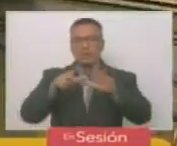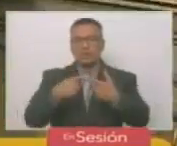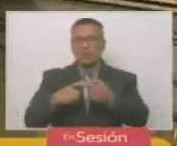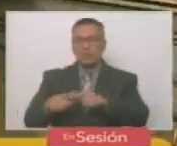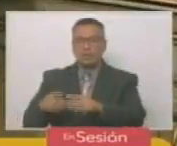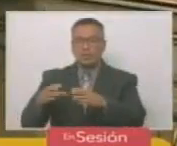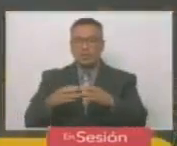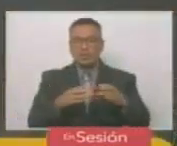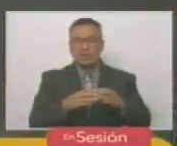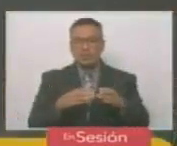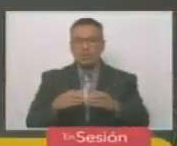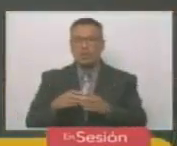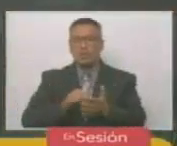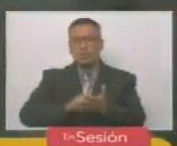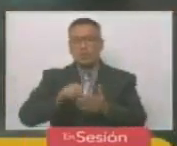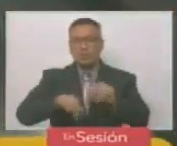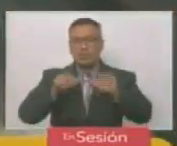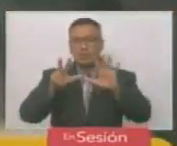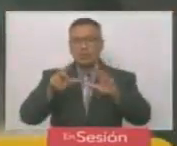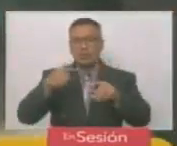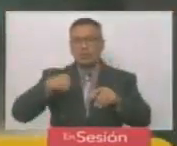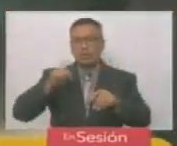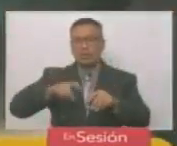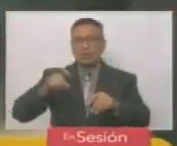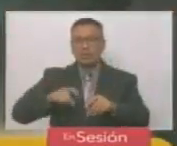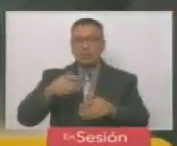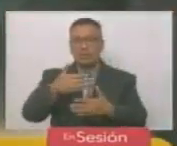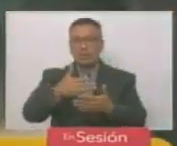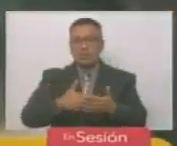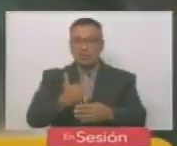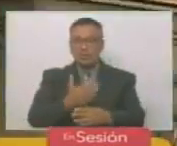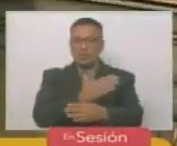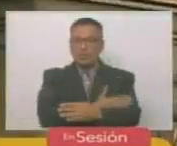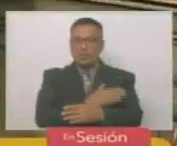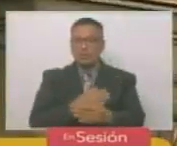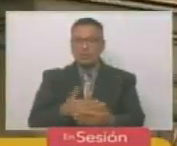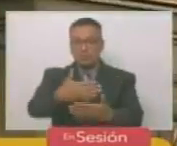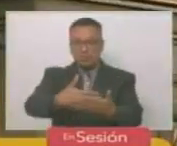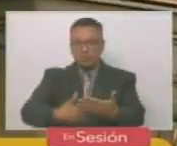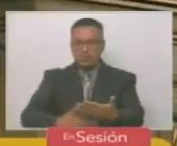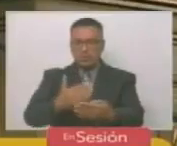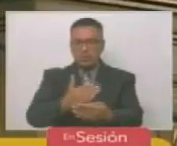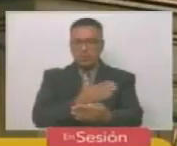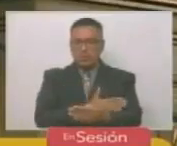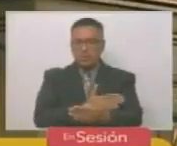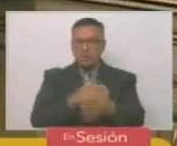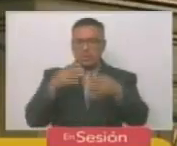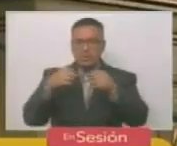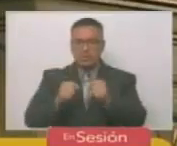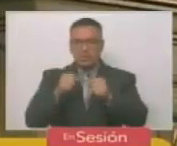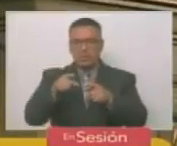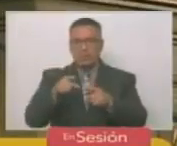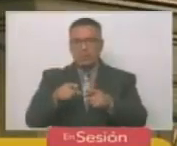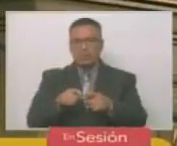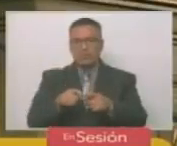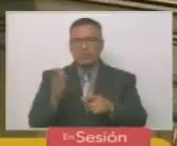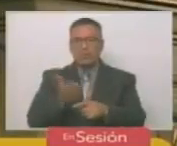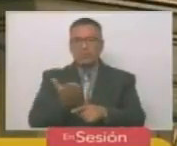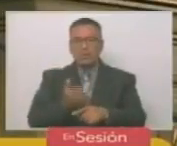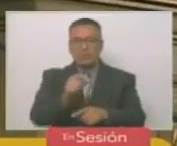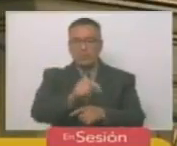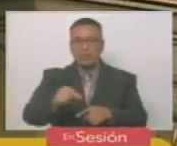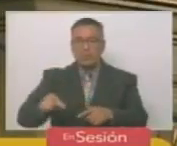persona natural o jurídica que requiere como requisito previo el certificado de antecedentes penales en perjuicio de la